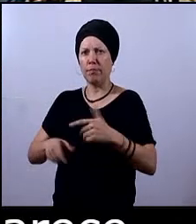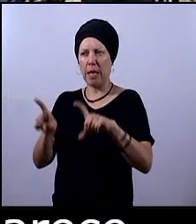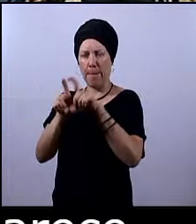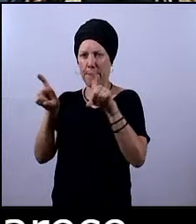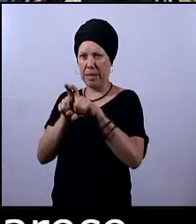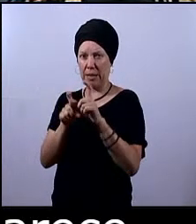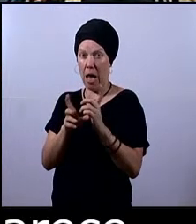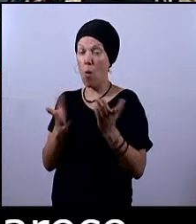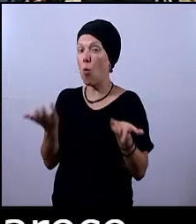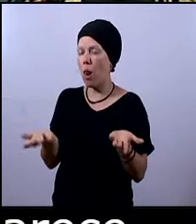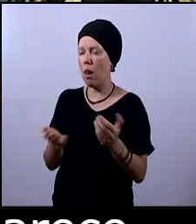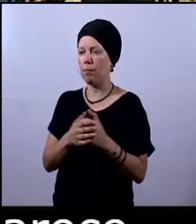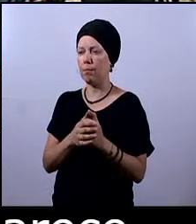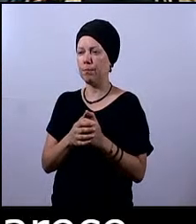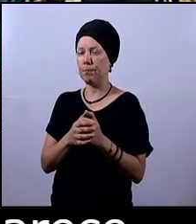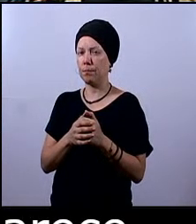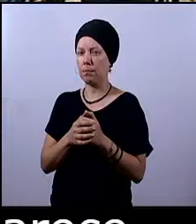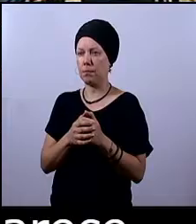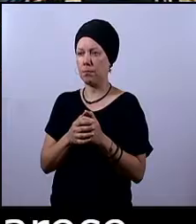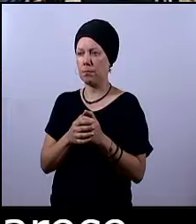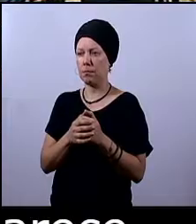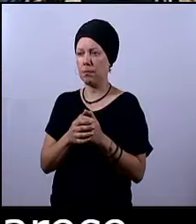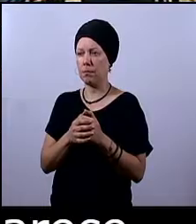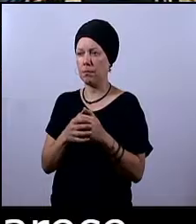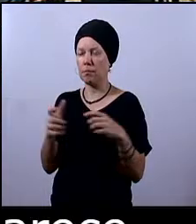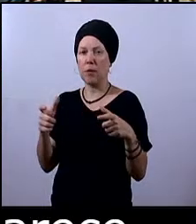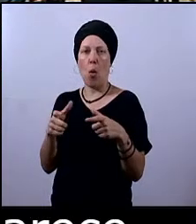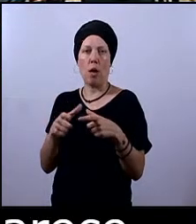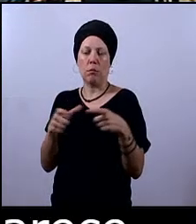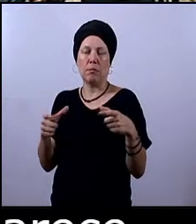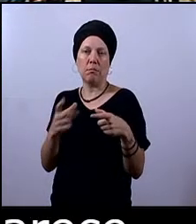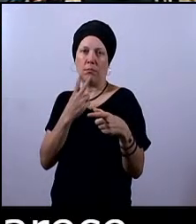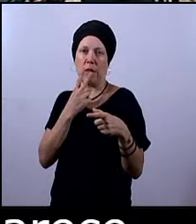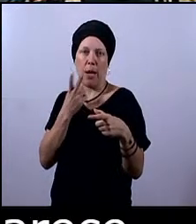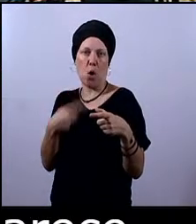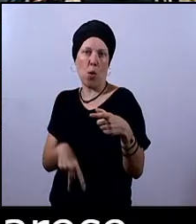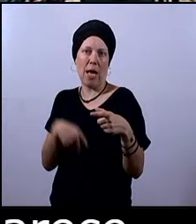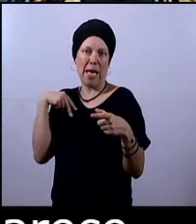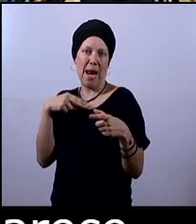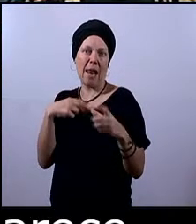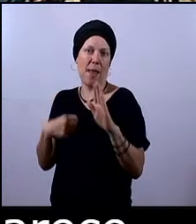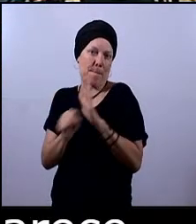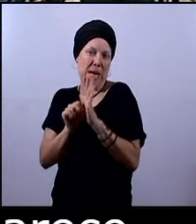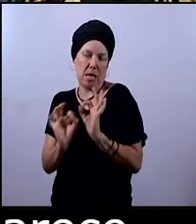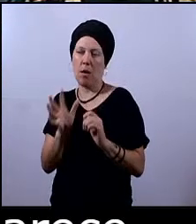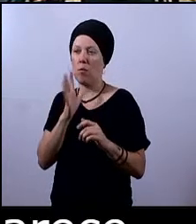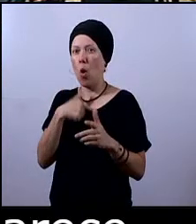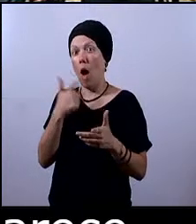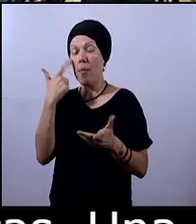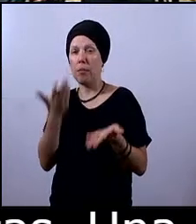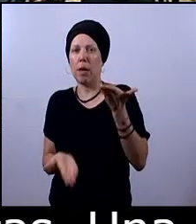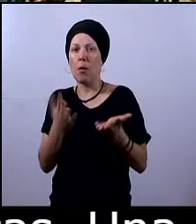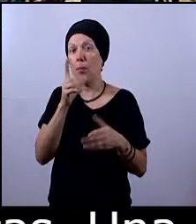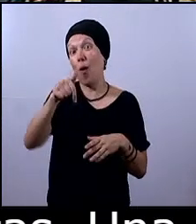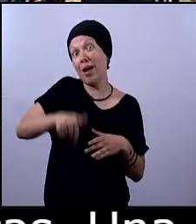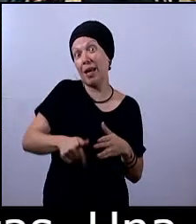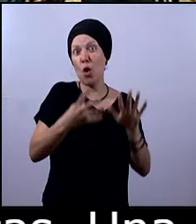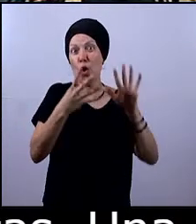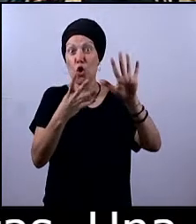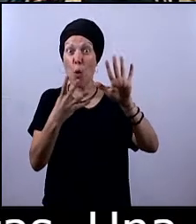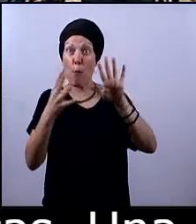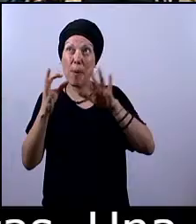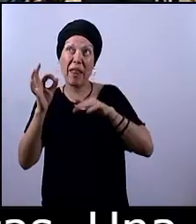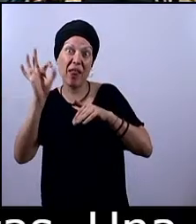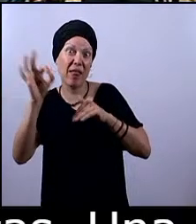empresas, que era que hubiera cajetillas genéricas. Me gustaría saber una valoración por parte de la Junta, ya que aquí producimos el 90 y